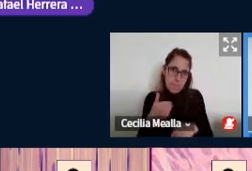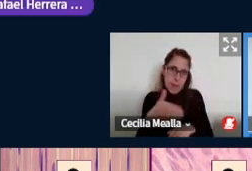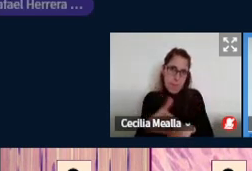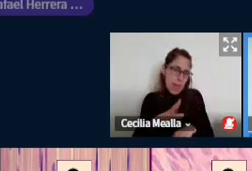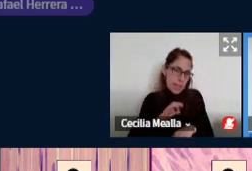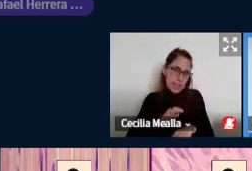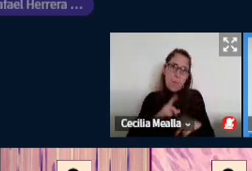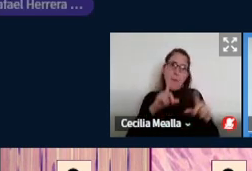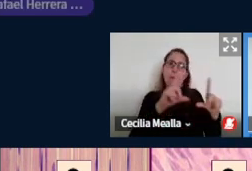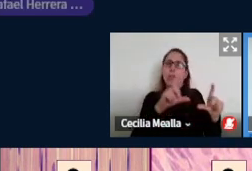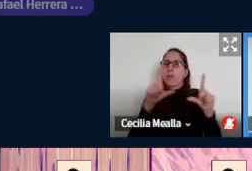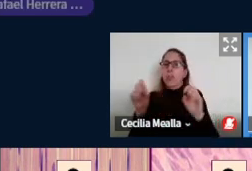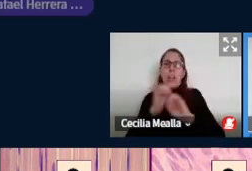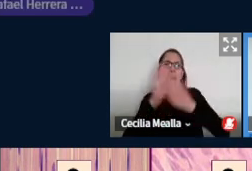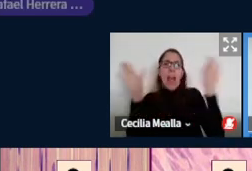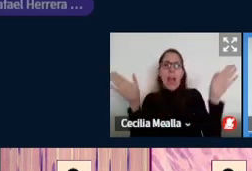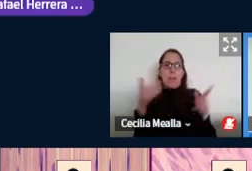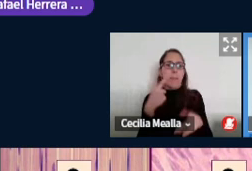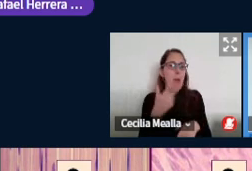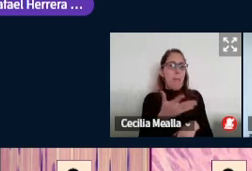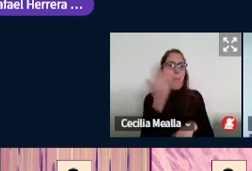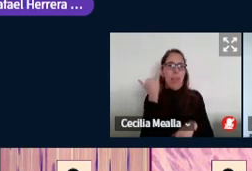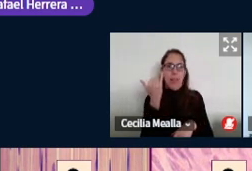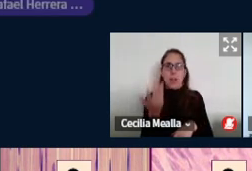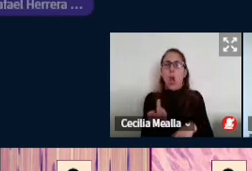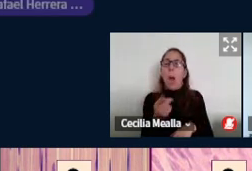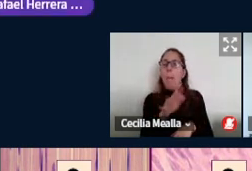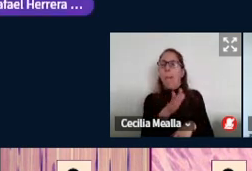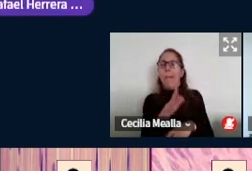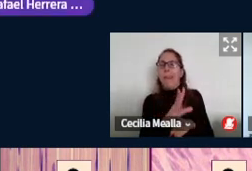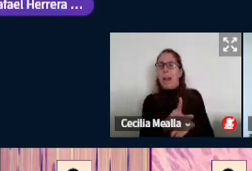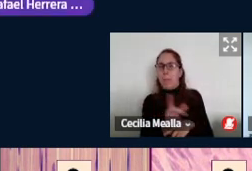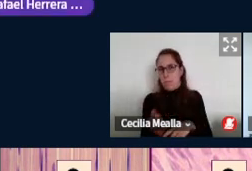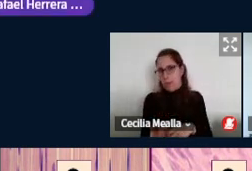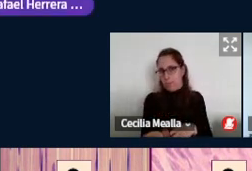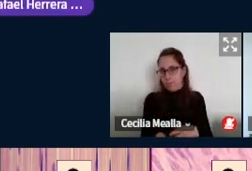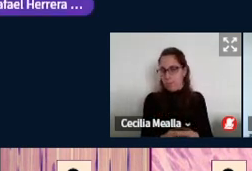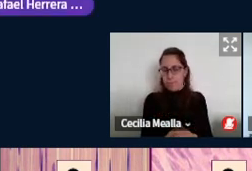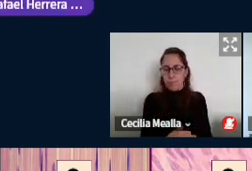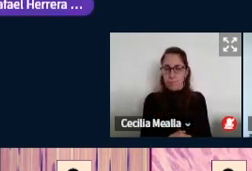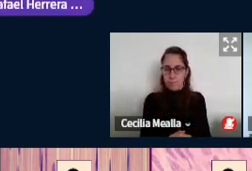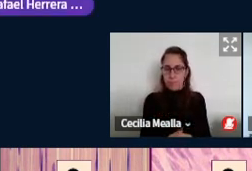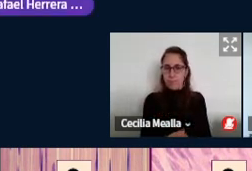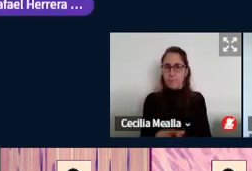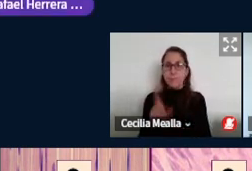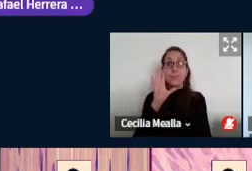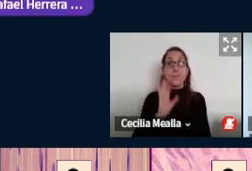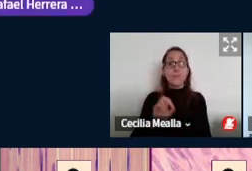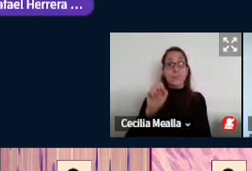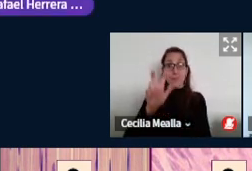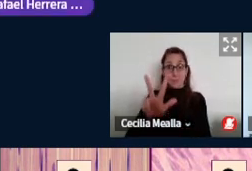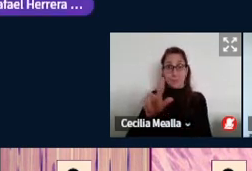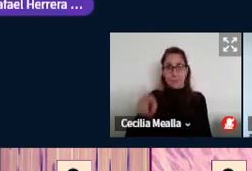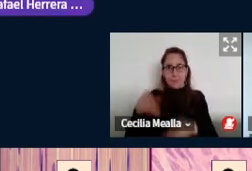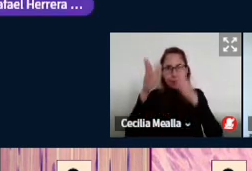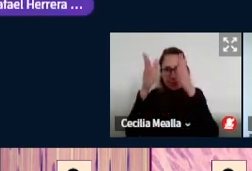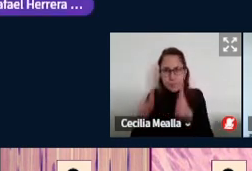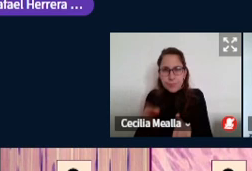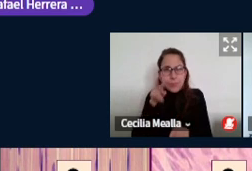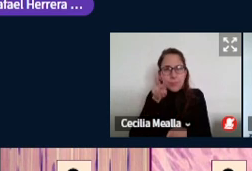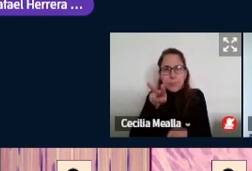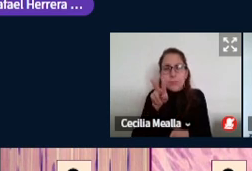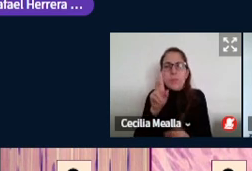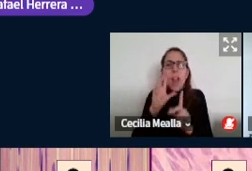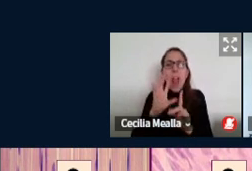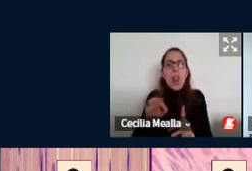poner imágenes como esta que se ven las expresiones. ¿Sí? Sí. Y la otra característica que podemos llegar a ver es